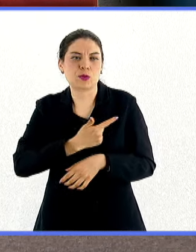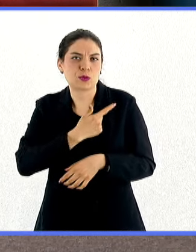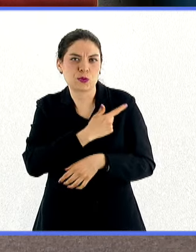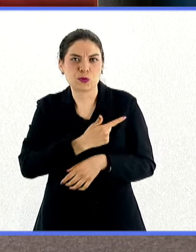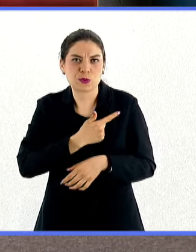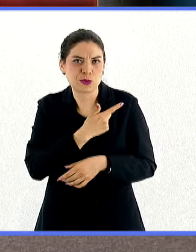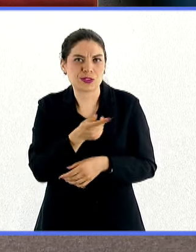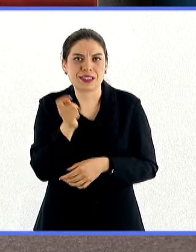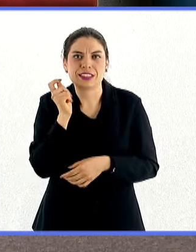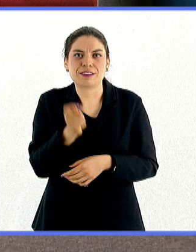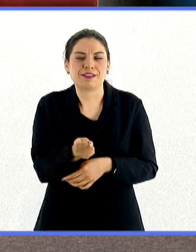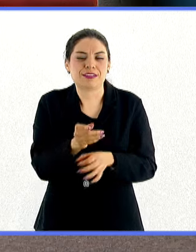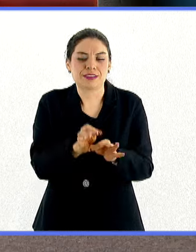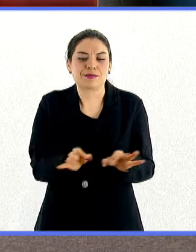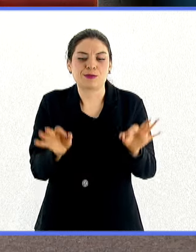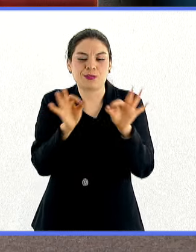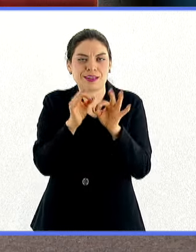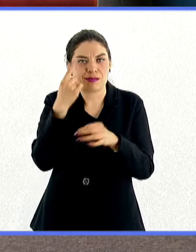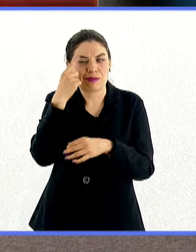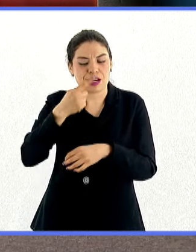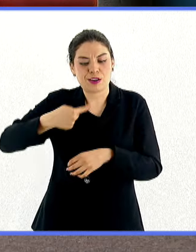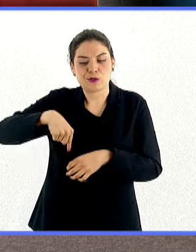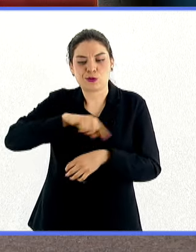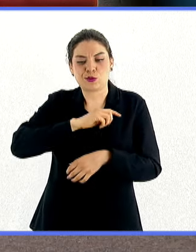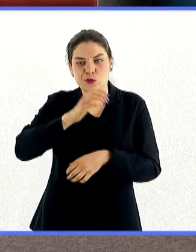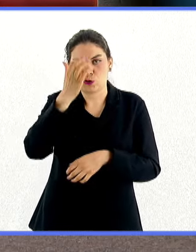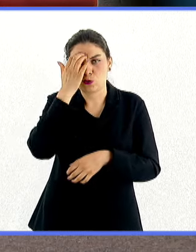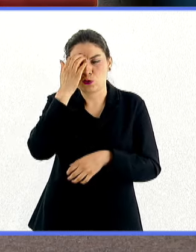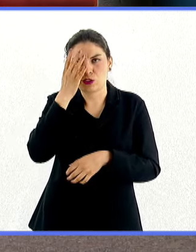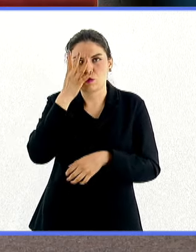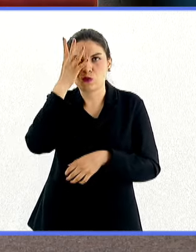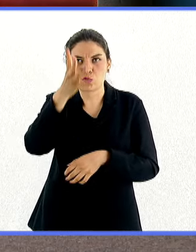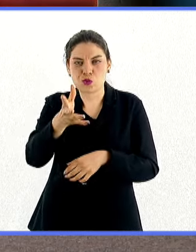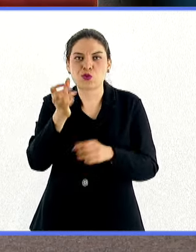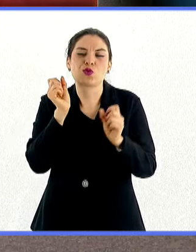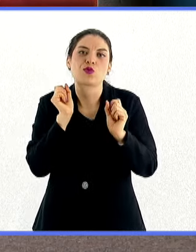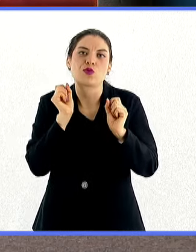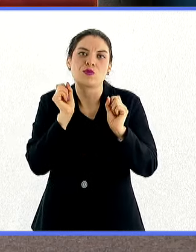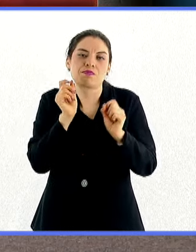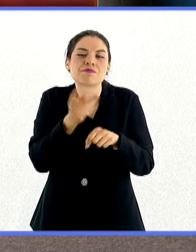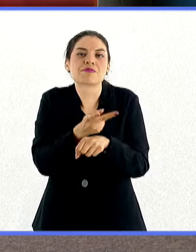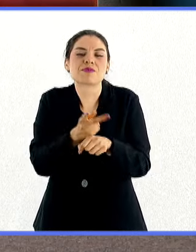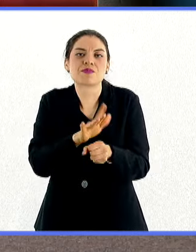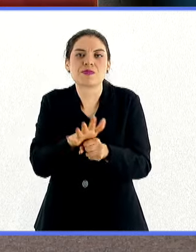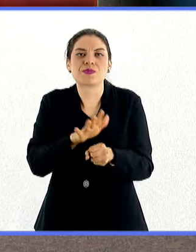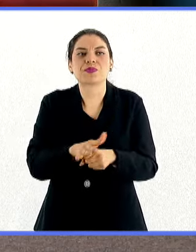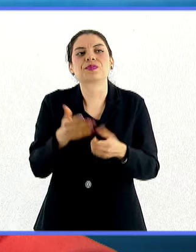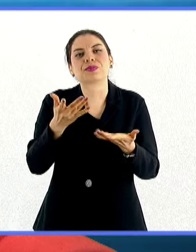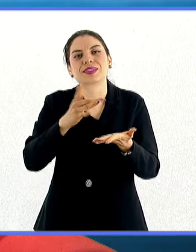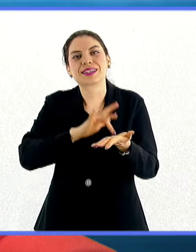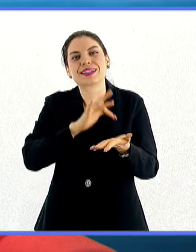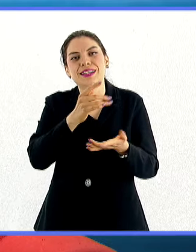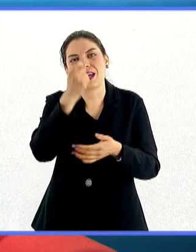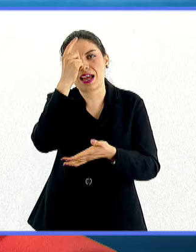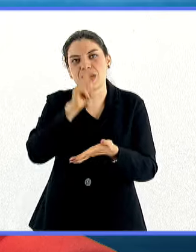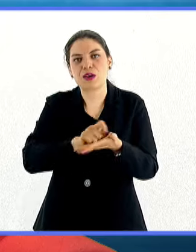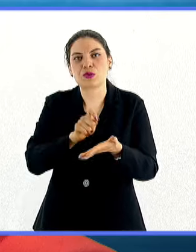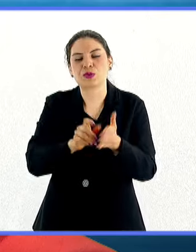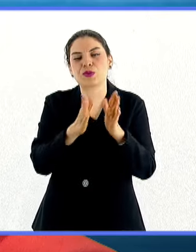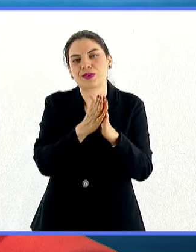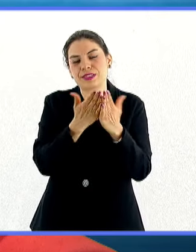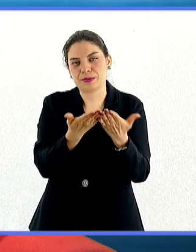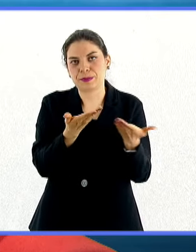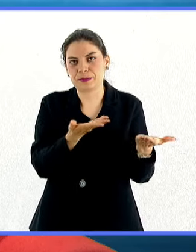gran foco para saber dónde estamos y hacia dónde miramos. Gracias, Juan Villoro, periodista, escritor y, por supuesto, autor de No soy un